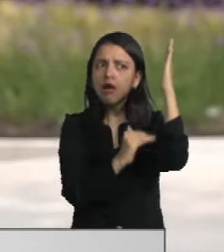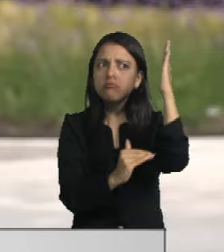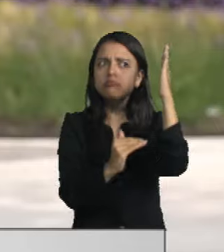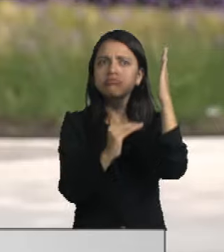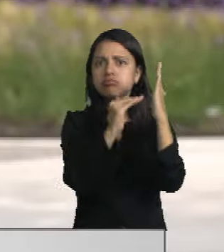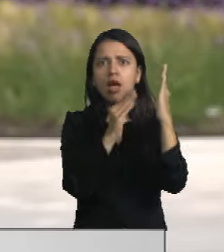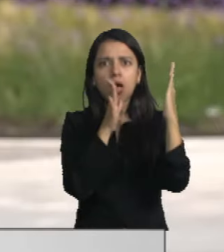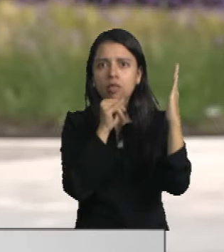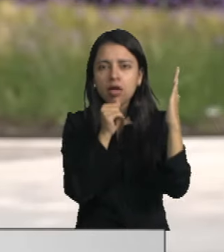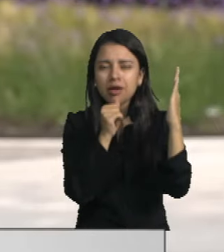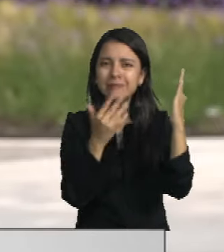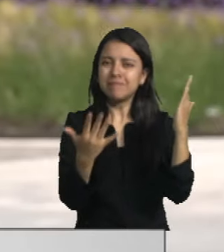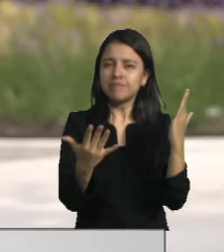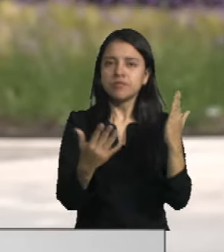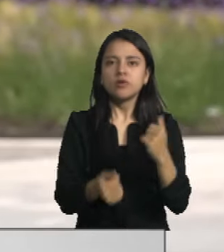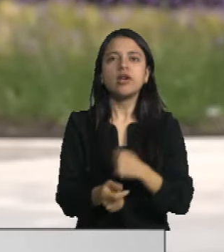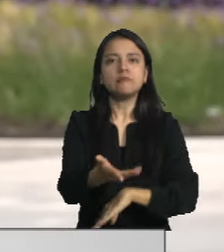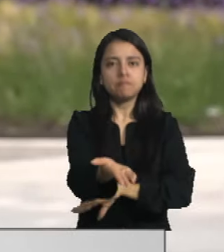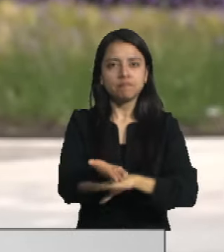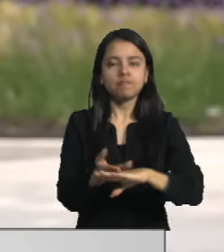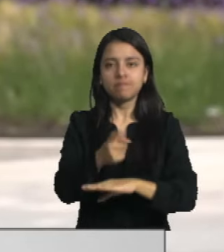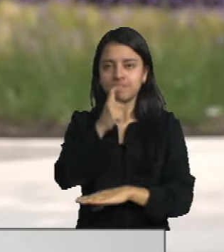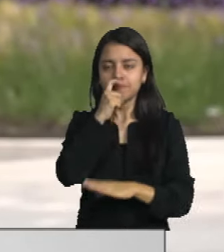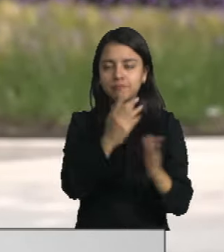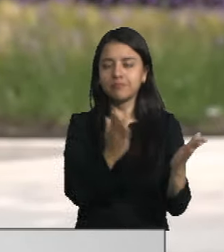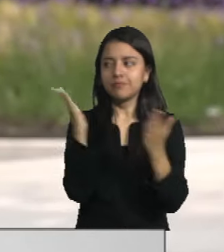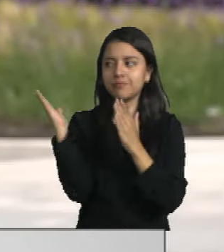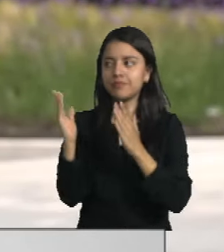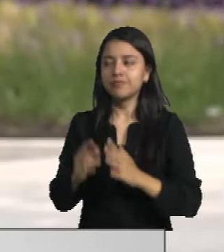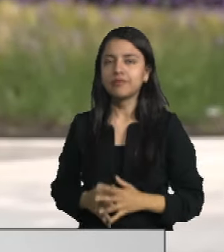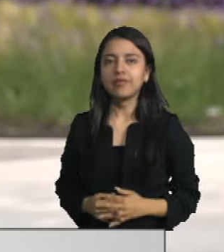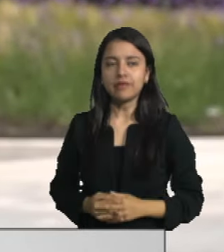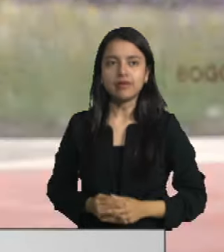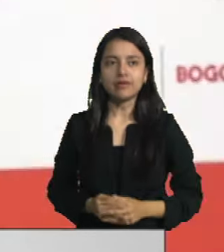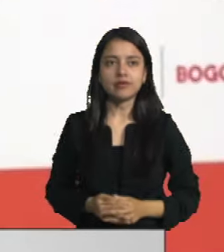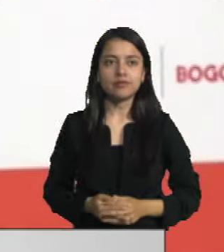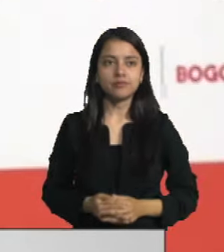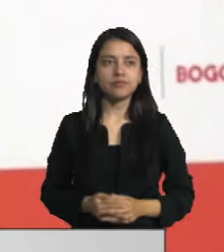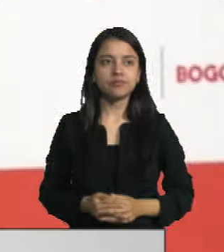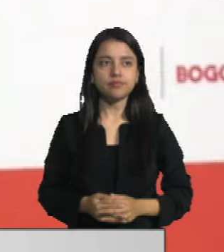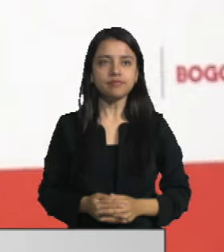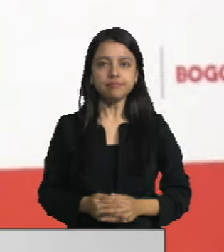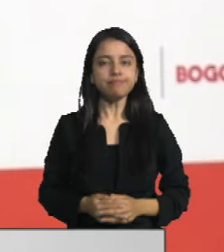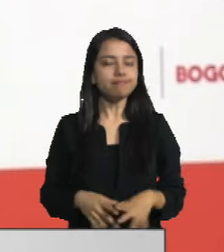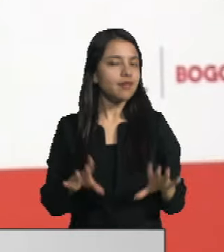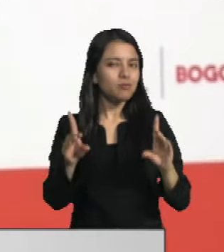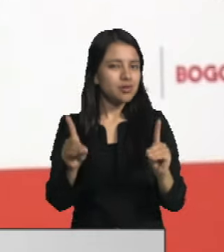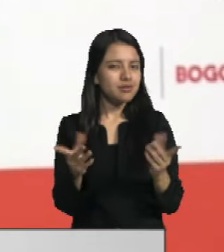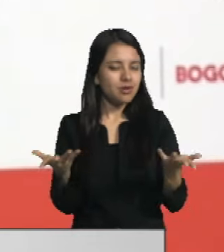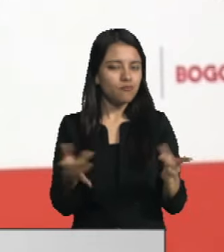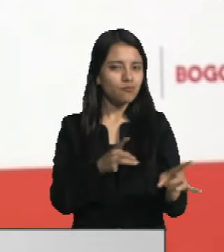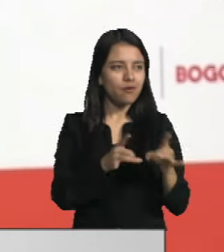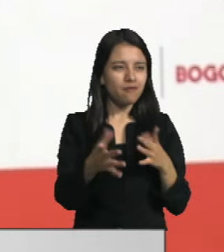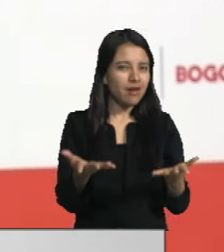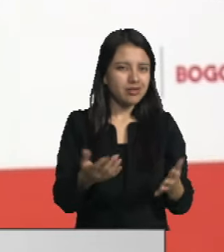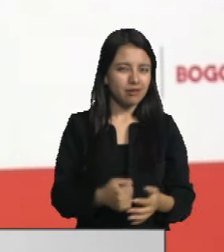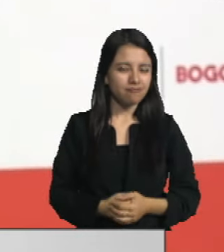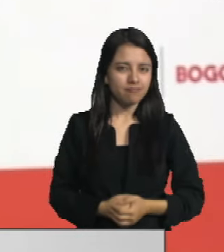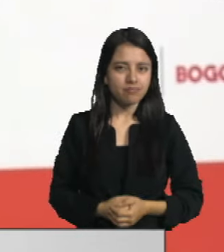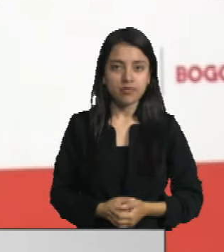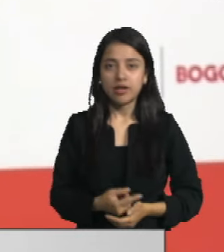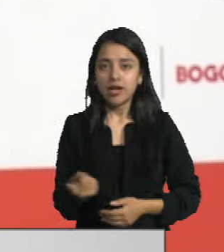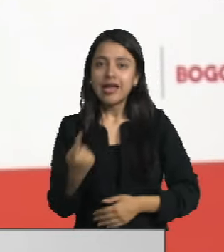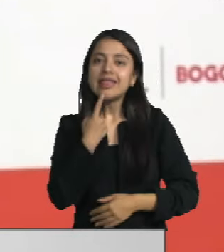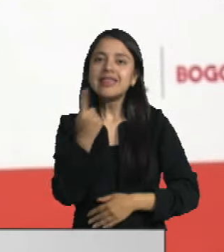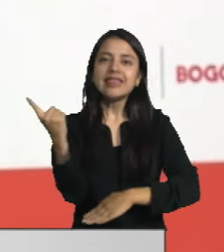ocurriendo en los últimos días en la ciudad. Escuchemos ese anuncio del alcalde. Hemos decidido poner una fecha a la